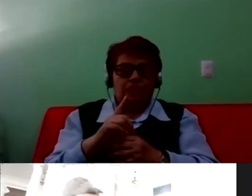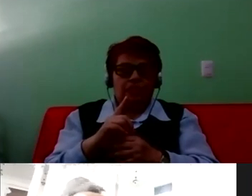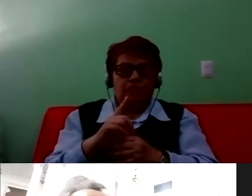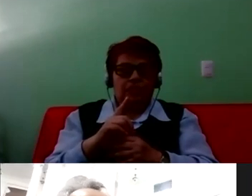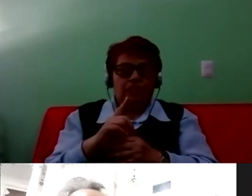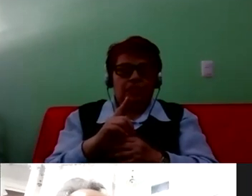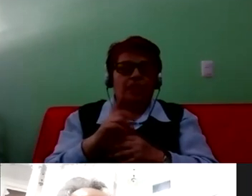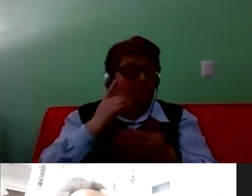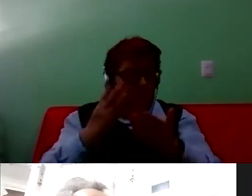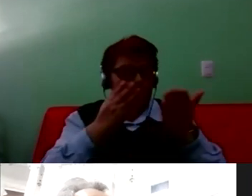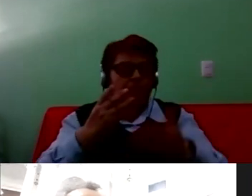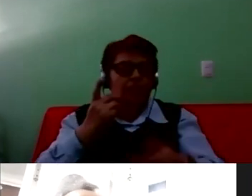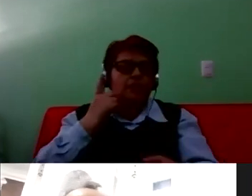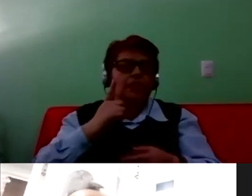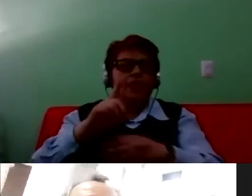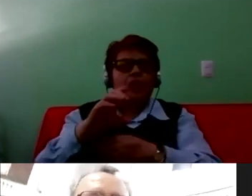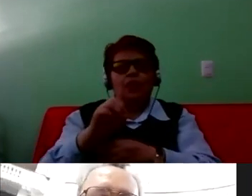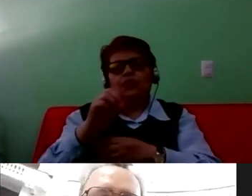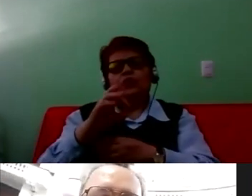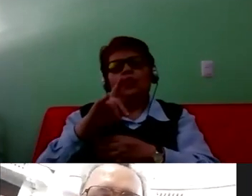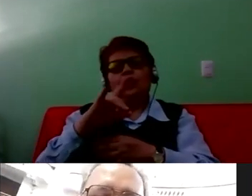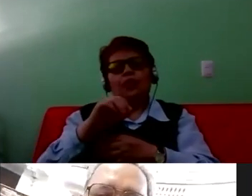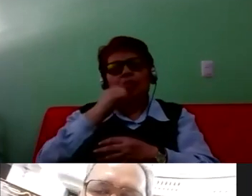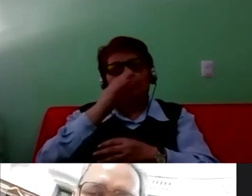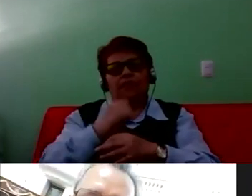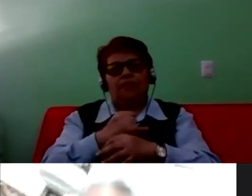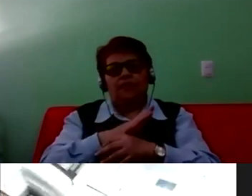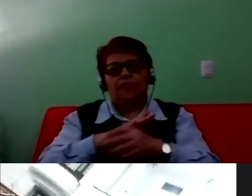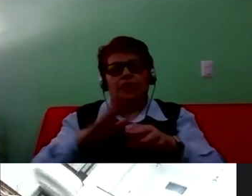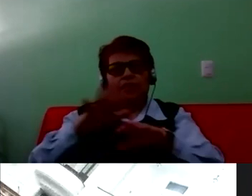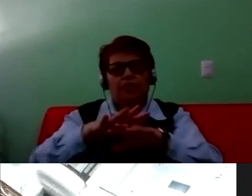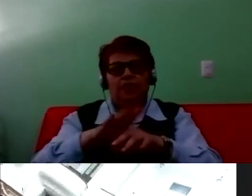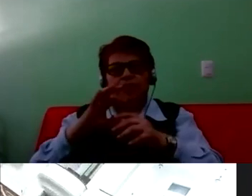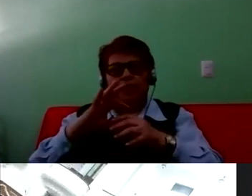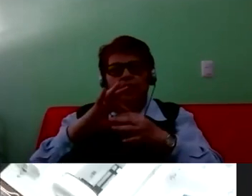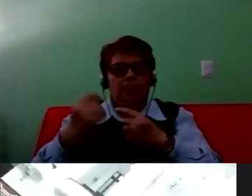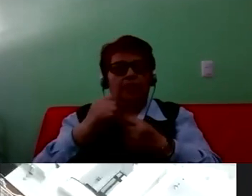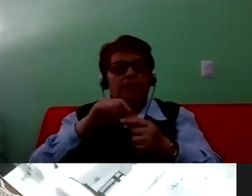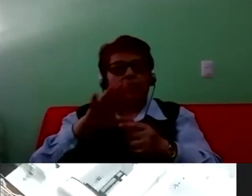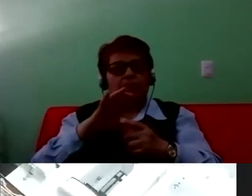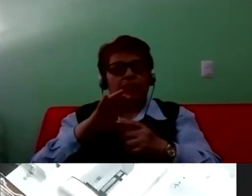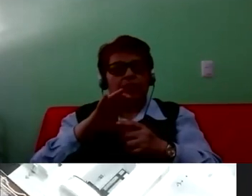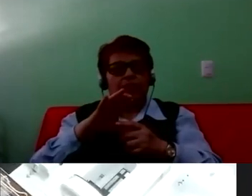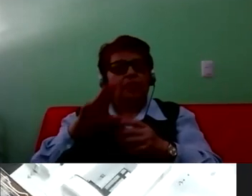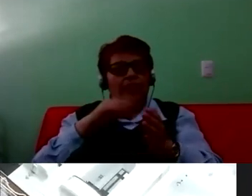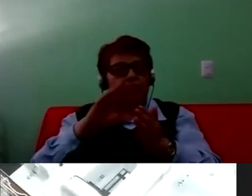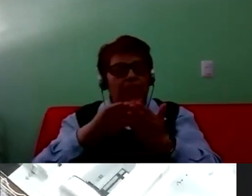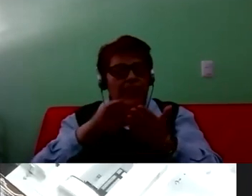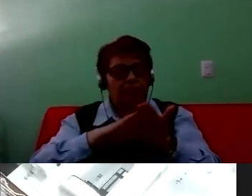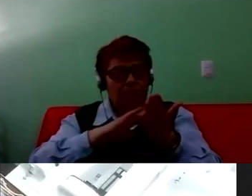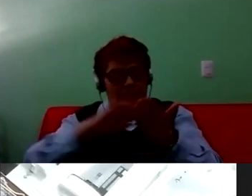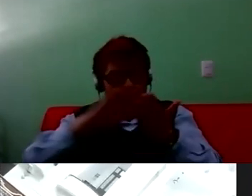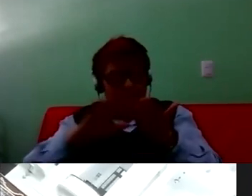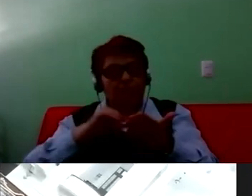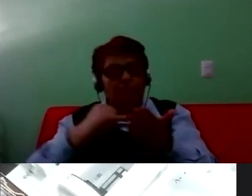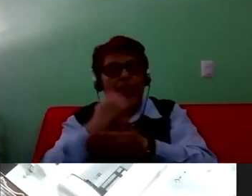Solamente adelante, diputada Osorio, por favor. Gracias. Para informar a las y los integrantes de este Pleno que respecto de este dictamen se recibieron observaciones de forma